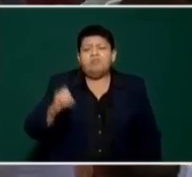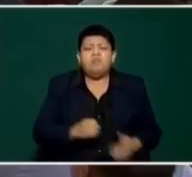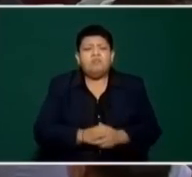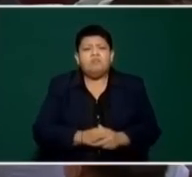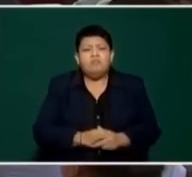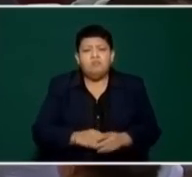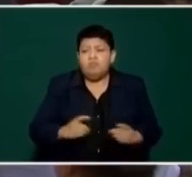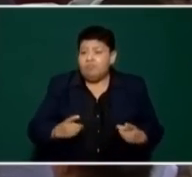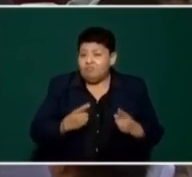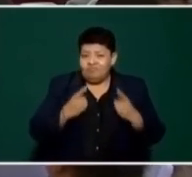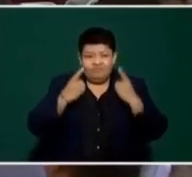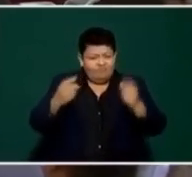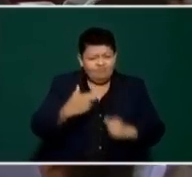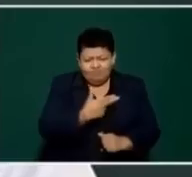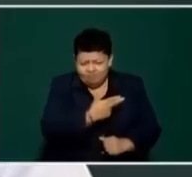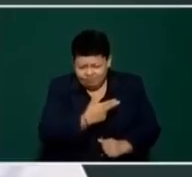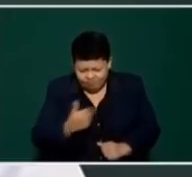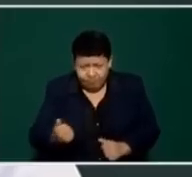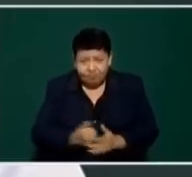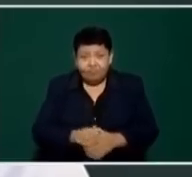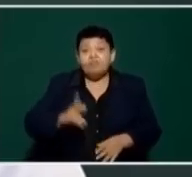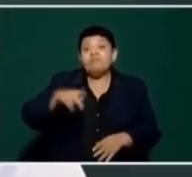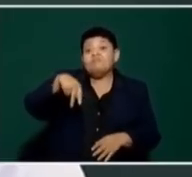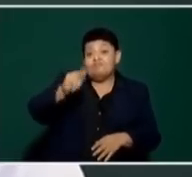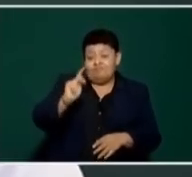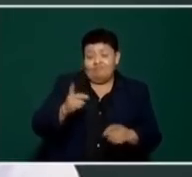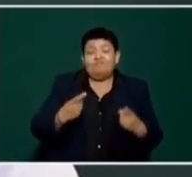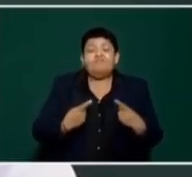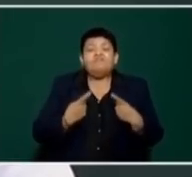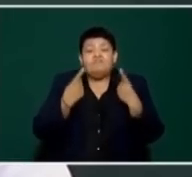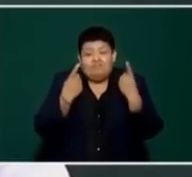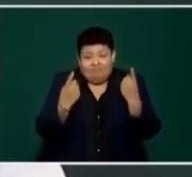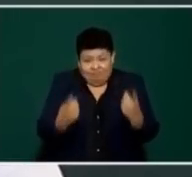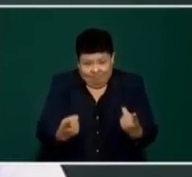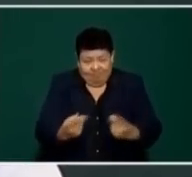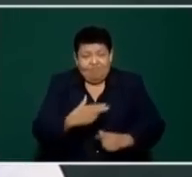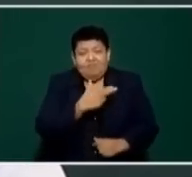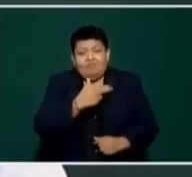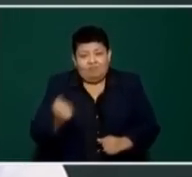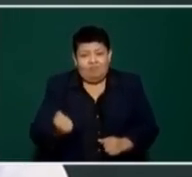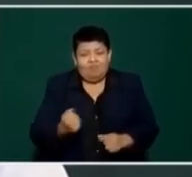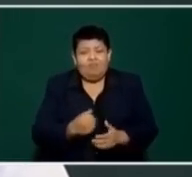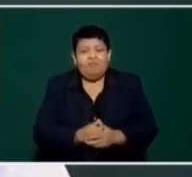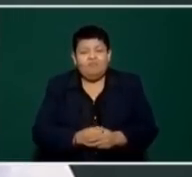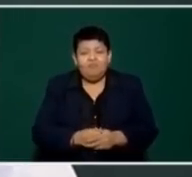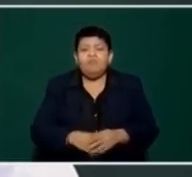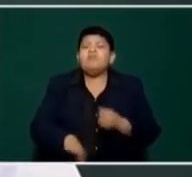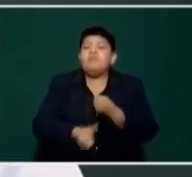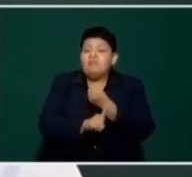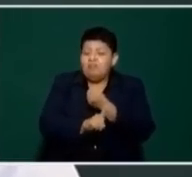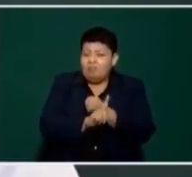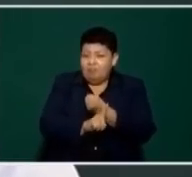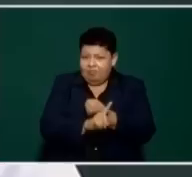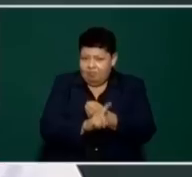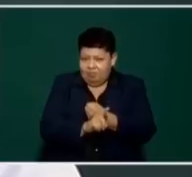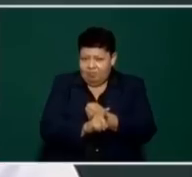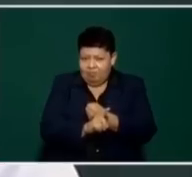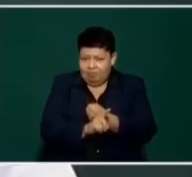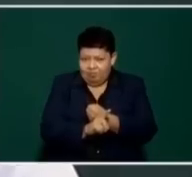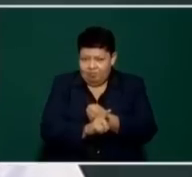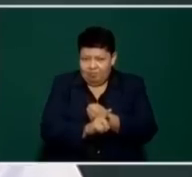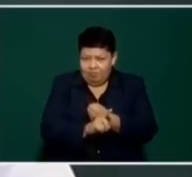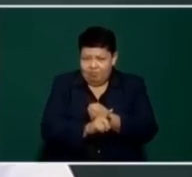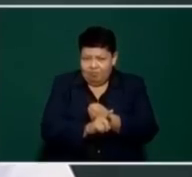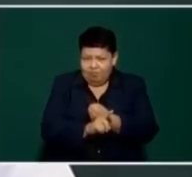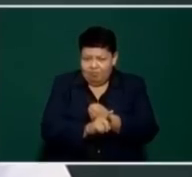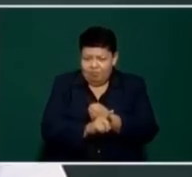se ha dado en ocupación hotelera, pero puede darse en la ocupación hotelera, precisamente derivado de